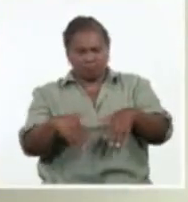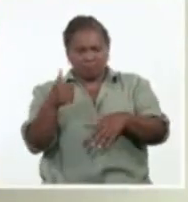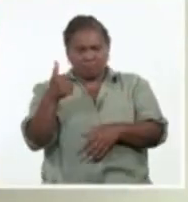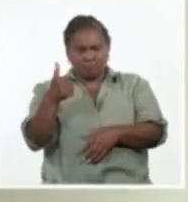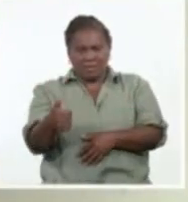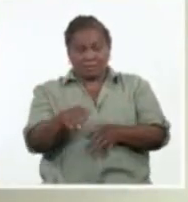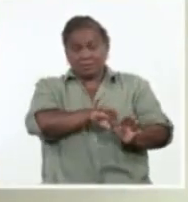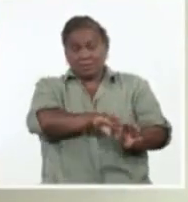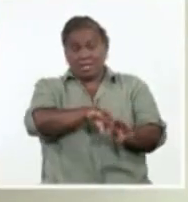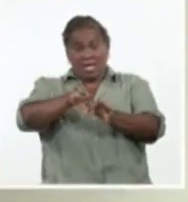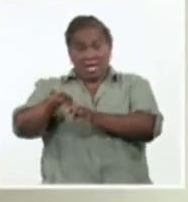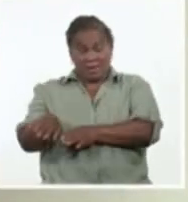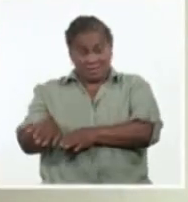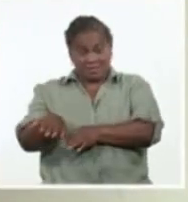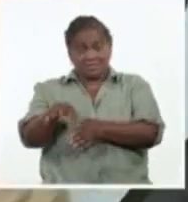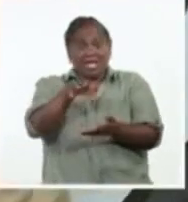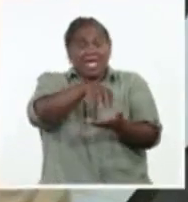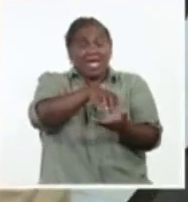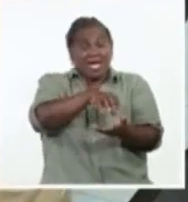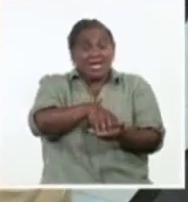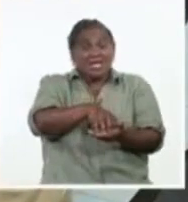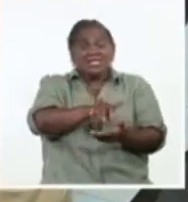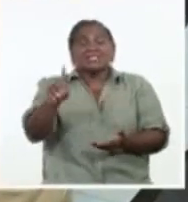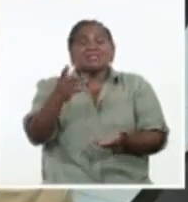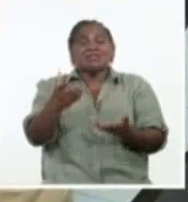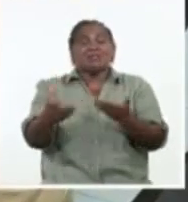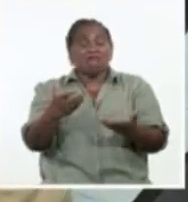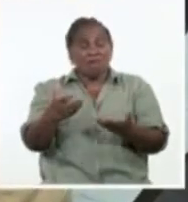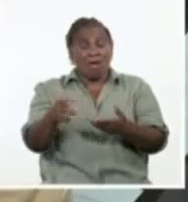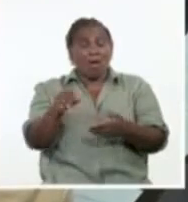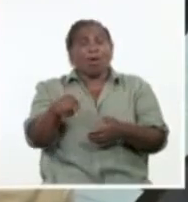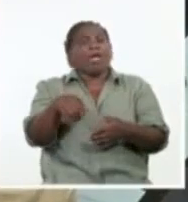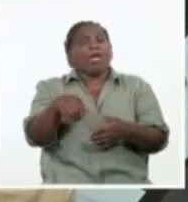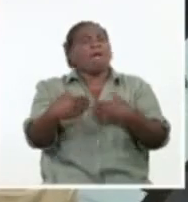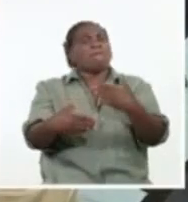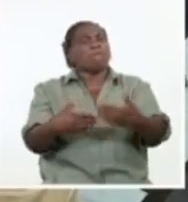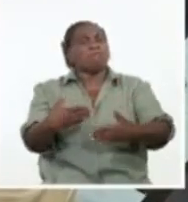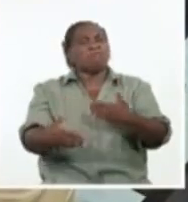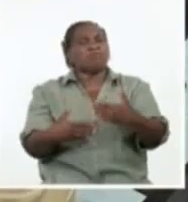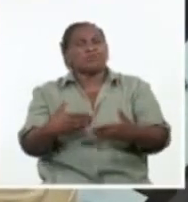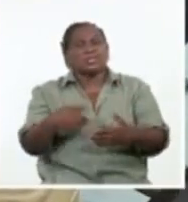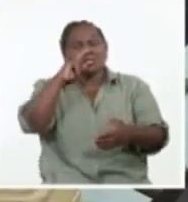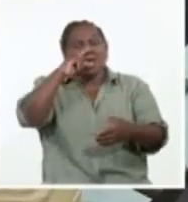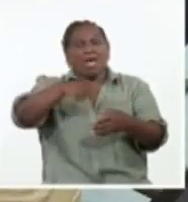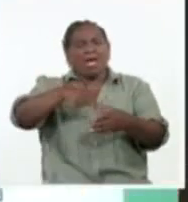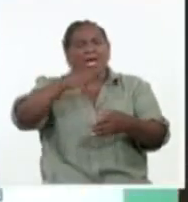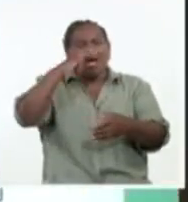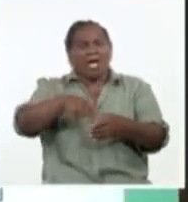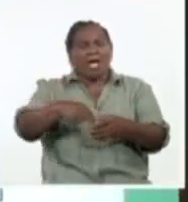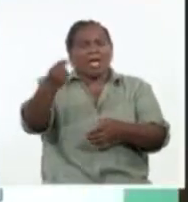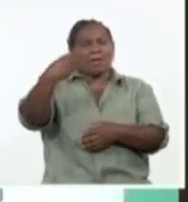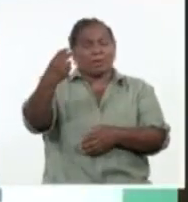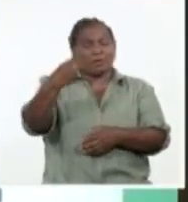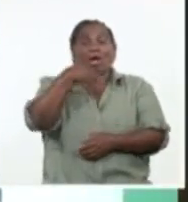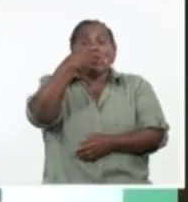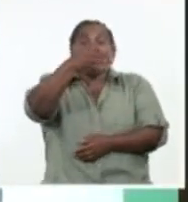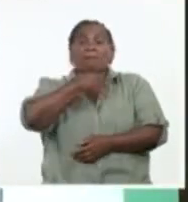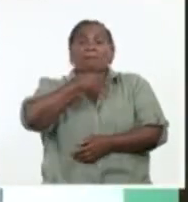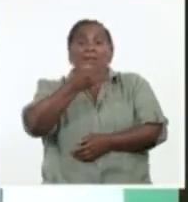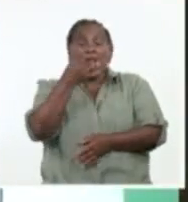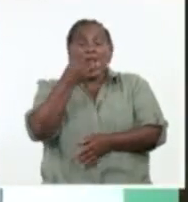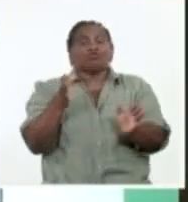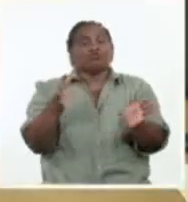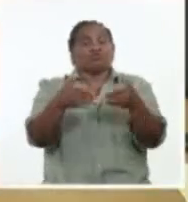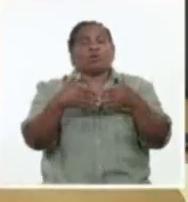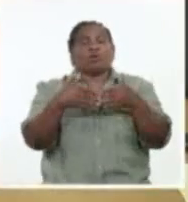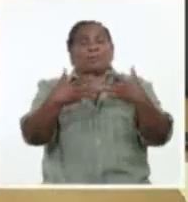en la refinería Cienfuegos S.A., la única que procesa crudo importado, Vicente de la O. Levy dialogó sobre el cierre productivo que concluyó el año